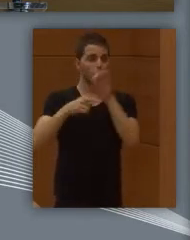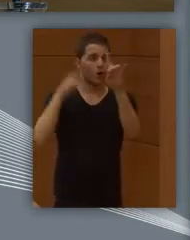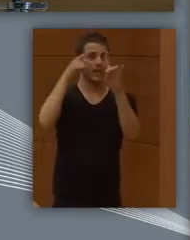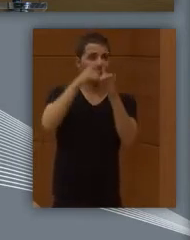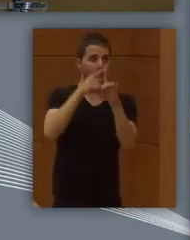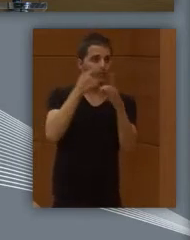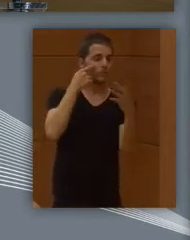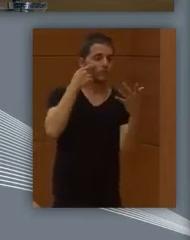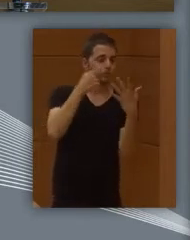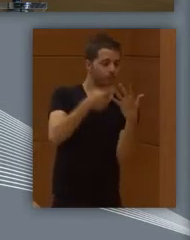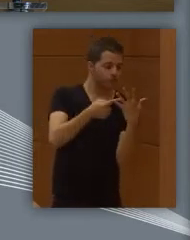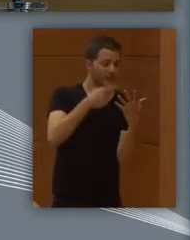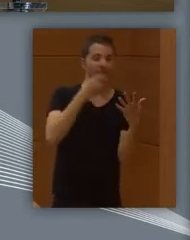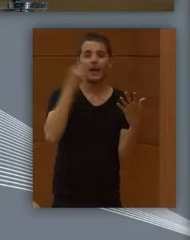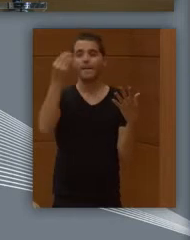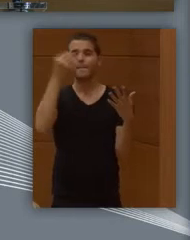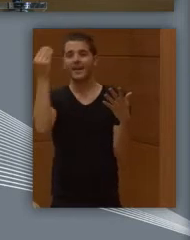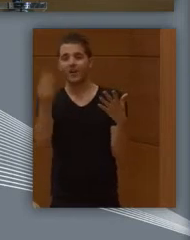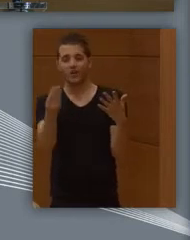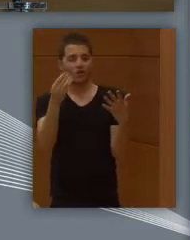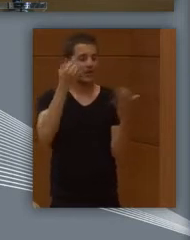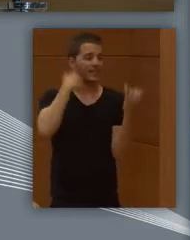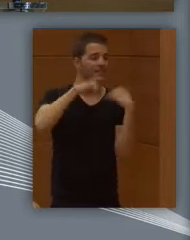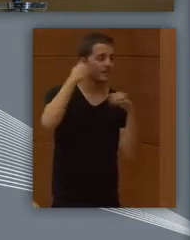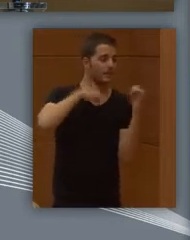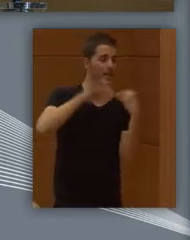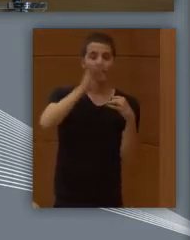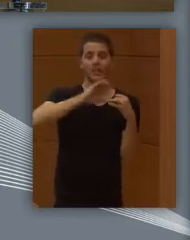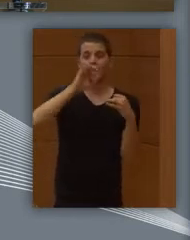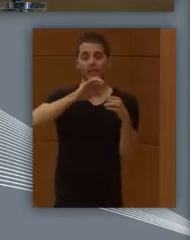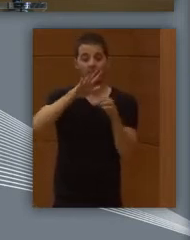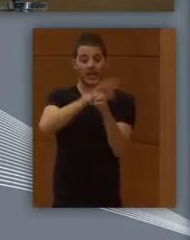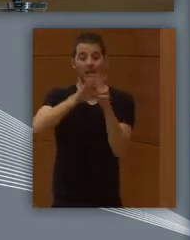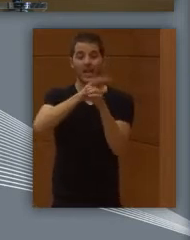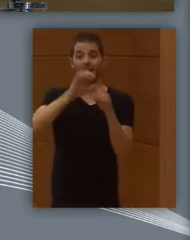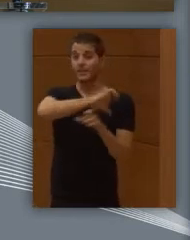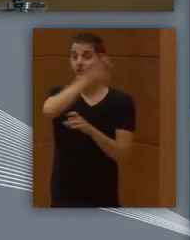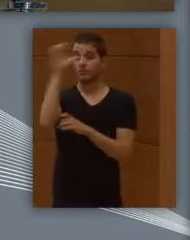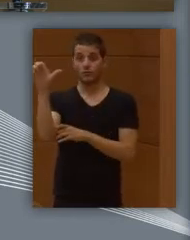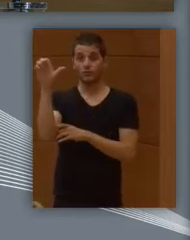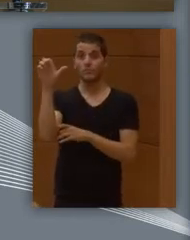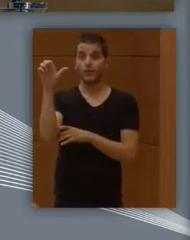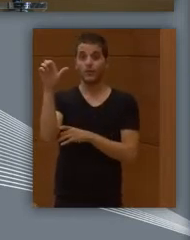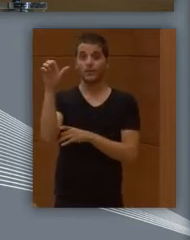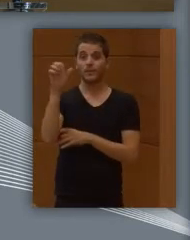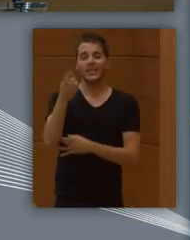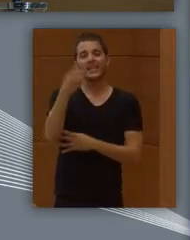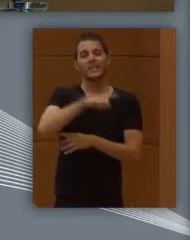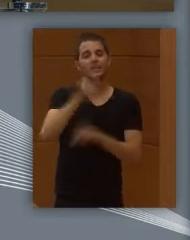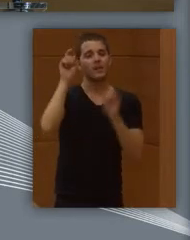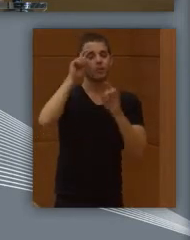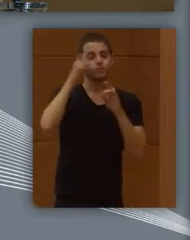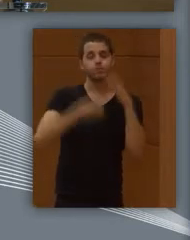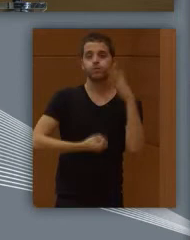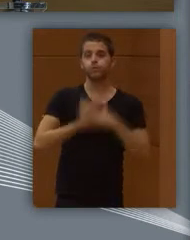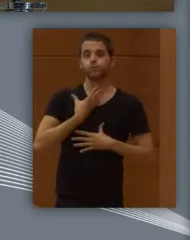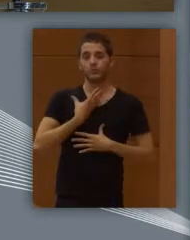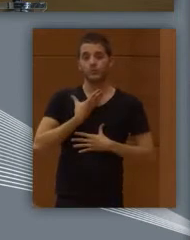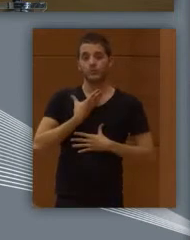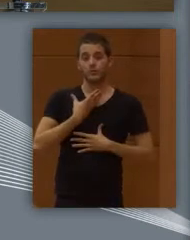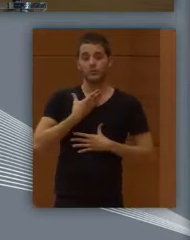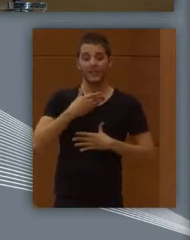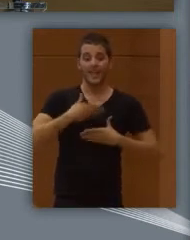e identificar cuáles son mejores prácticas en el ámbito europeo y cómo la educación vocacional puede